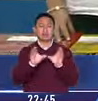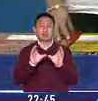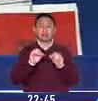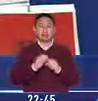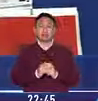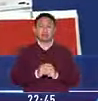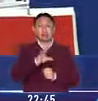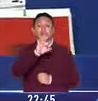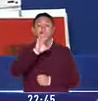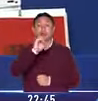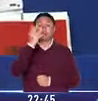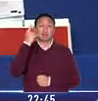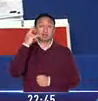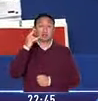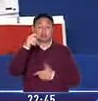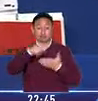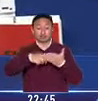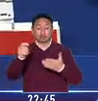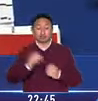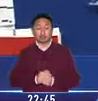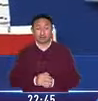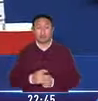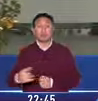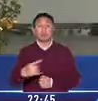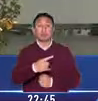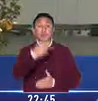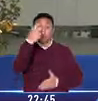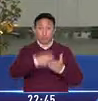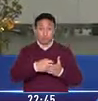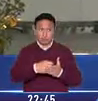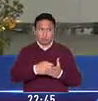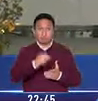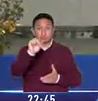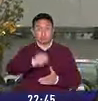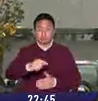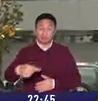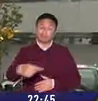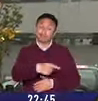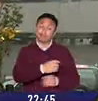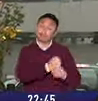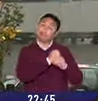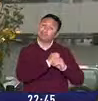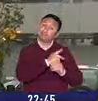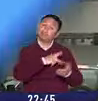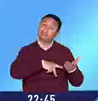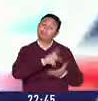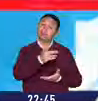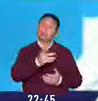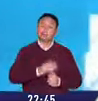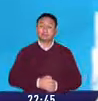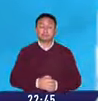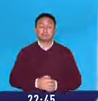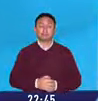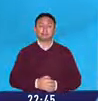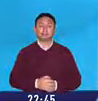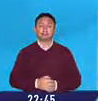validez de 90 días y no le eximirá de la multa efectuada por no sufragar.